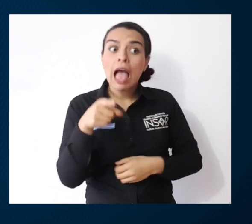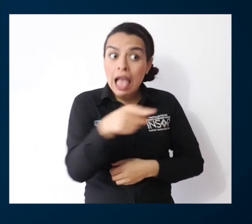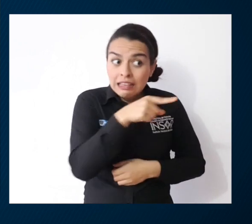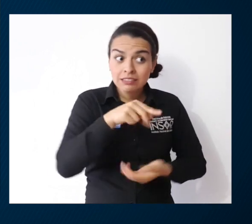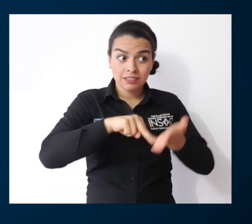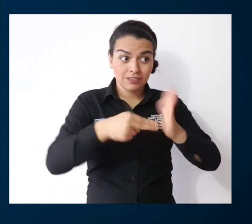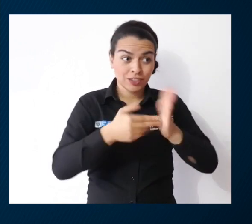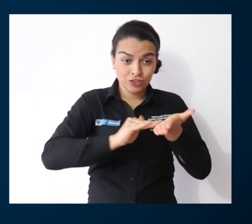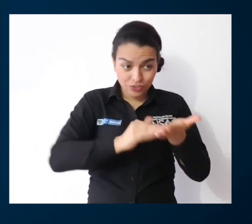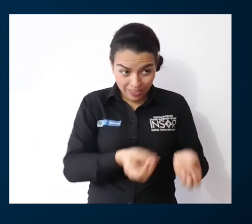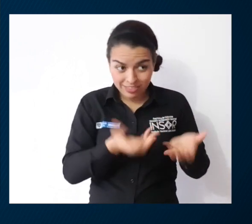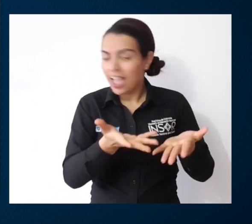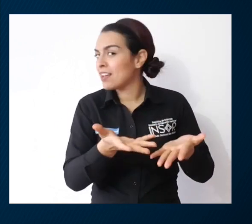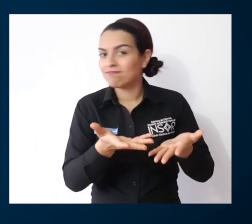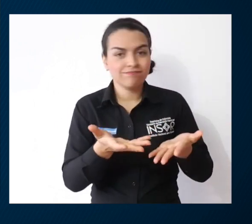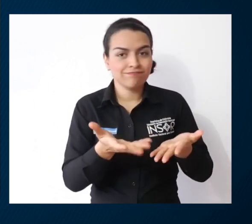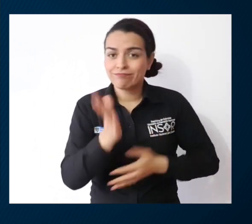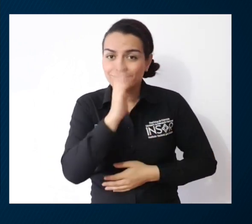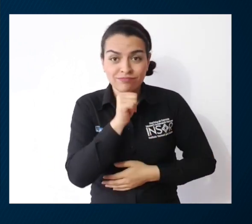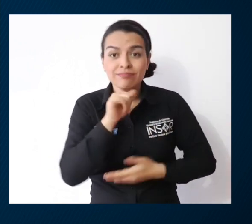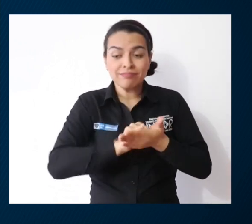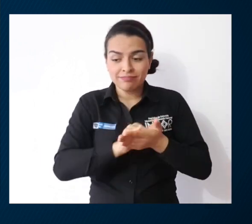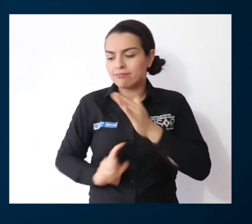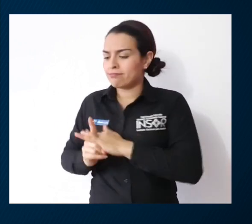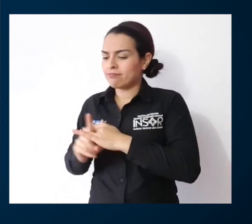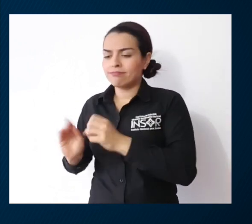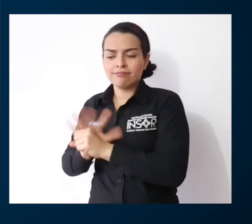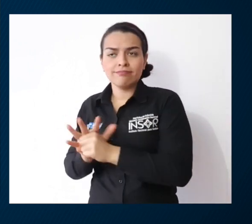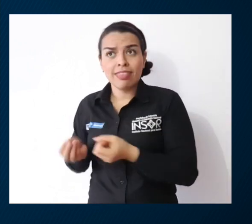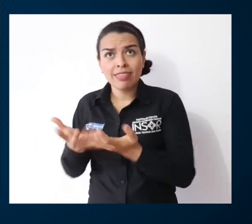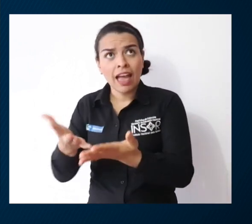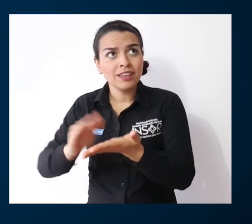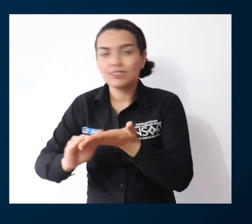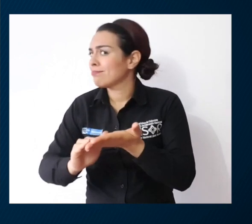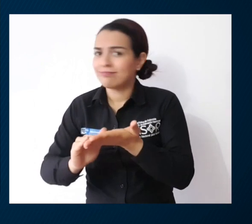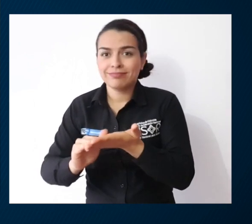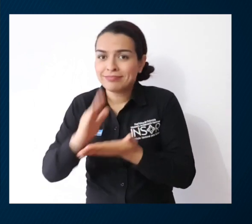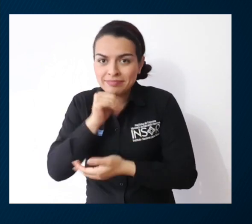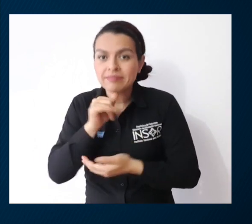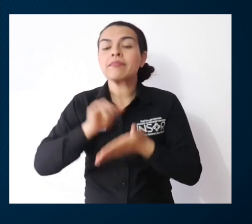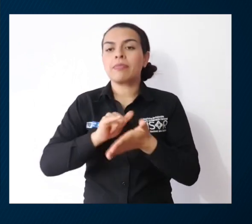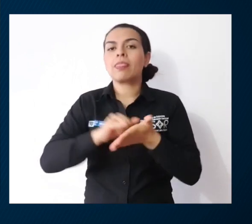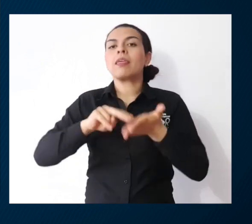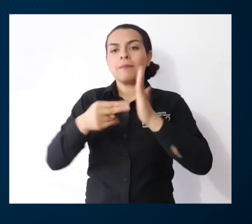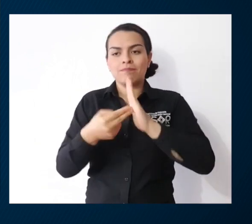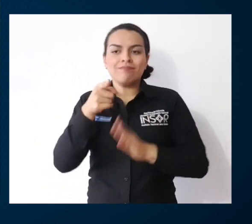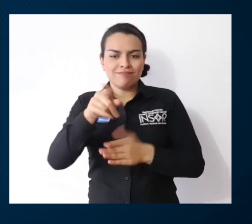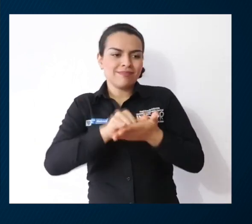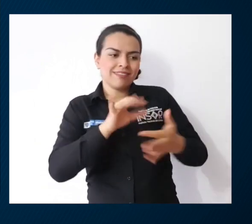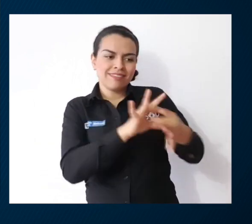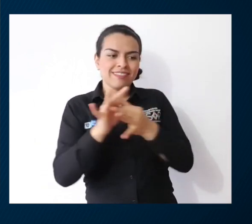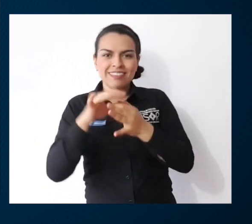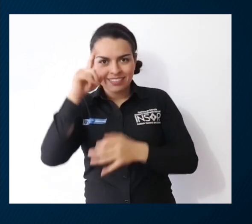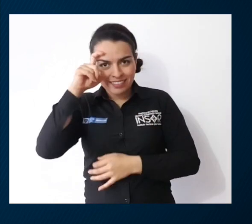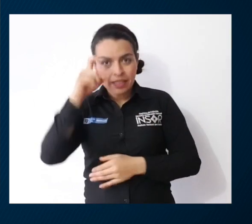de crisis porque, como muy bien nos lo contaba Natalia, las entidades, las autoridades educativas, tanto del nivel nacional y, como lo